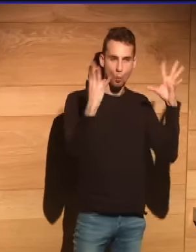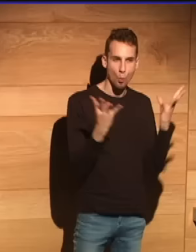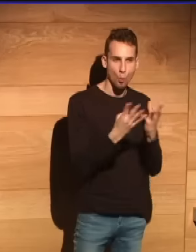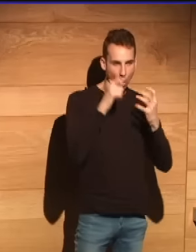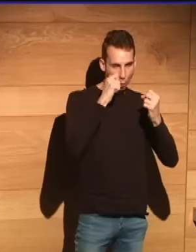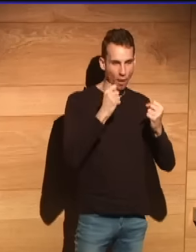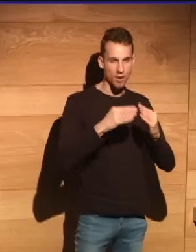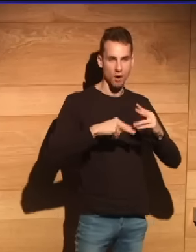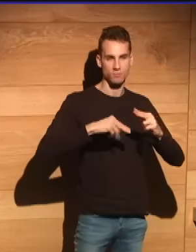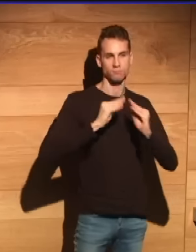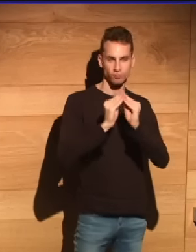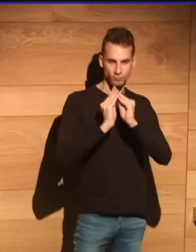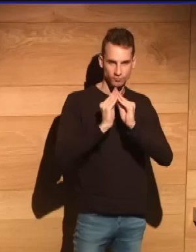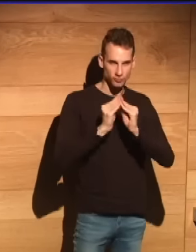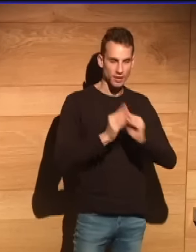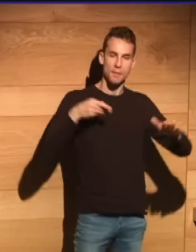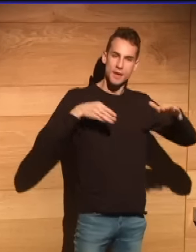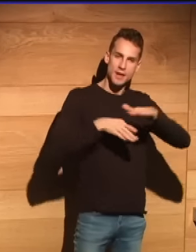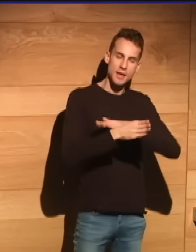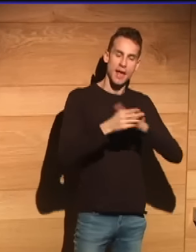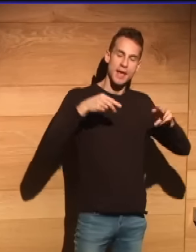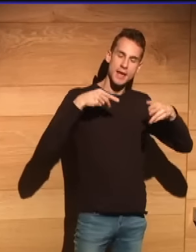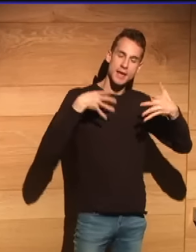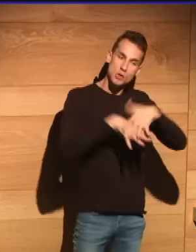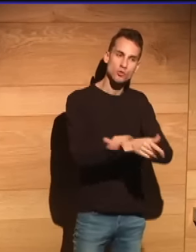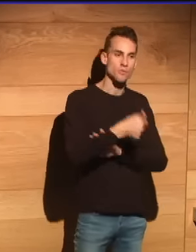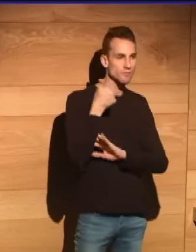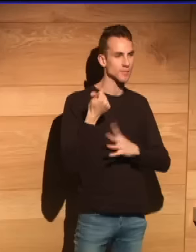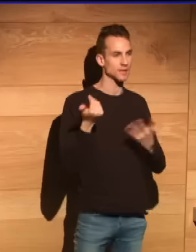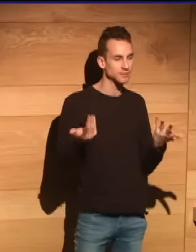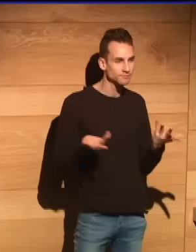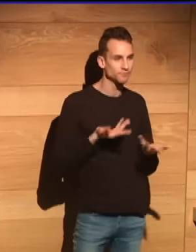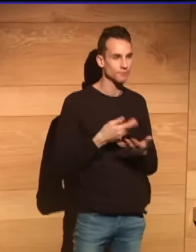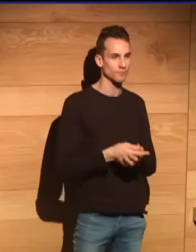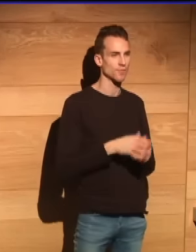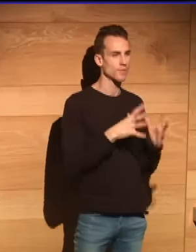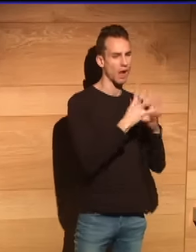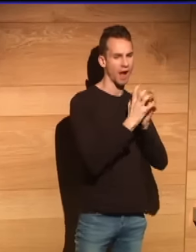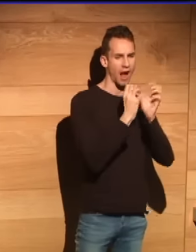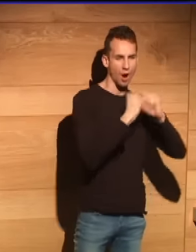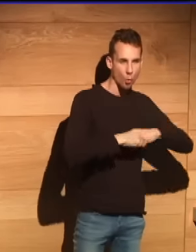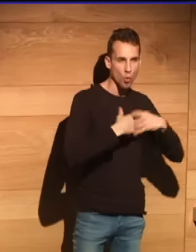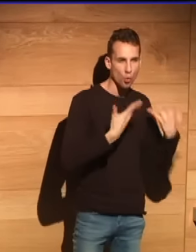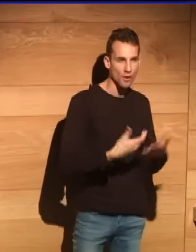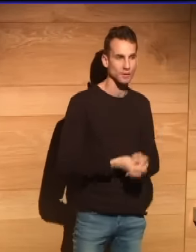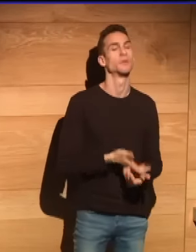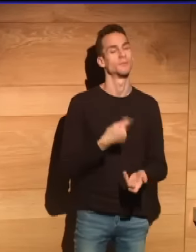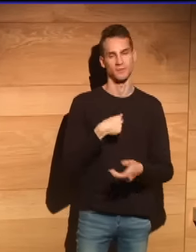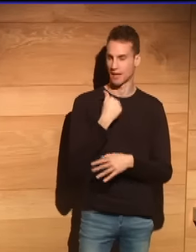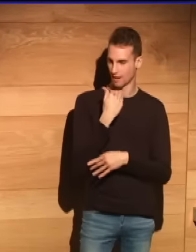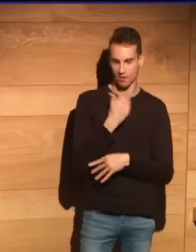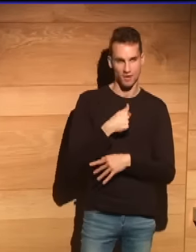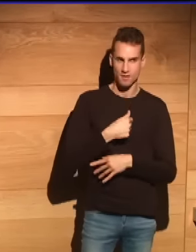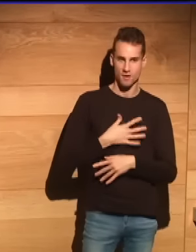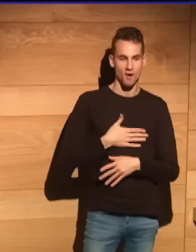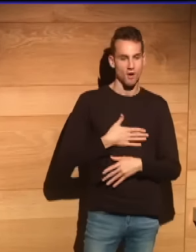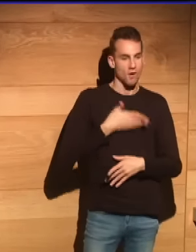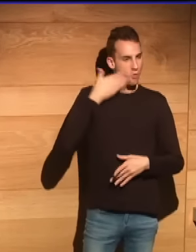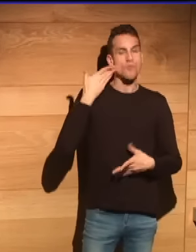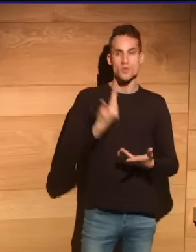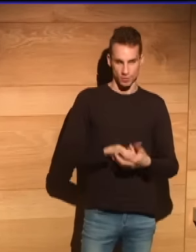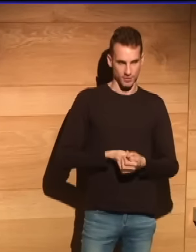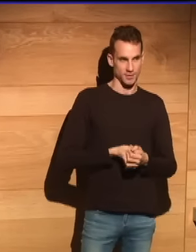más inclusivo? ¿Cuáles son esos grandes acuerdos? Mira, esta es de las cosas que me considero más satisfecha, ¿no? La semana pasada